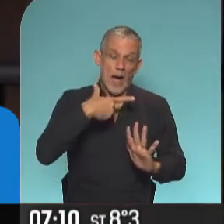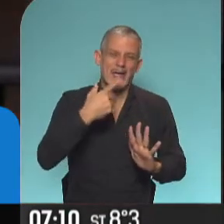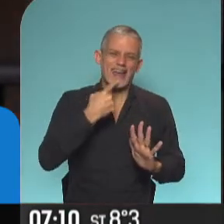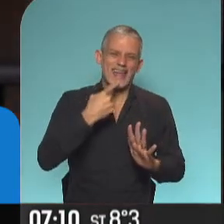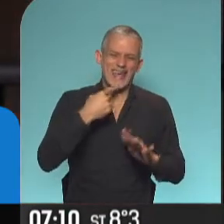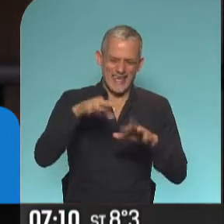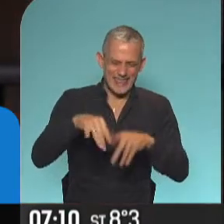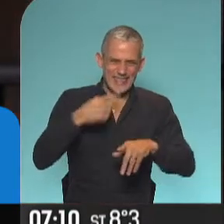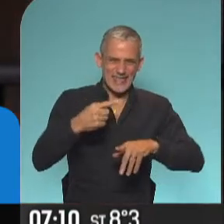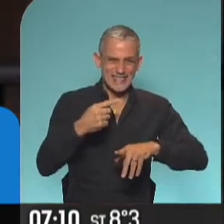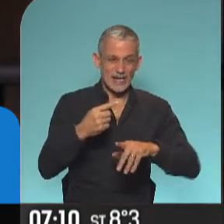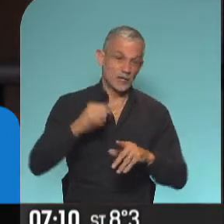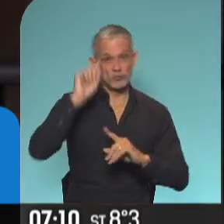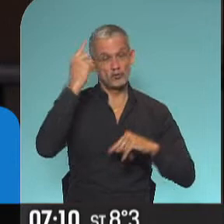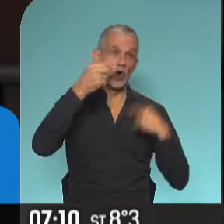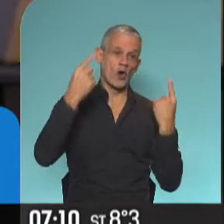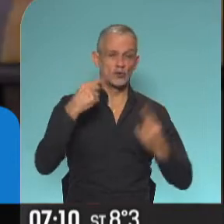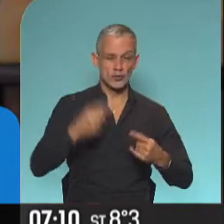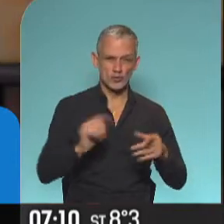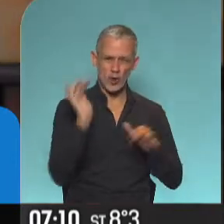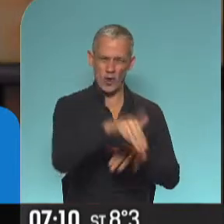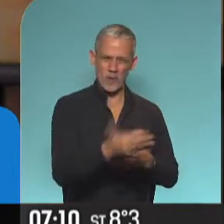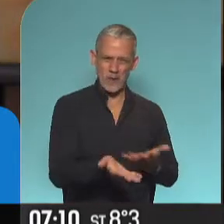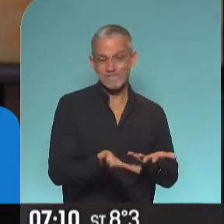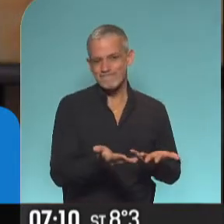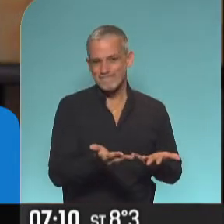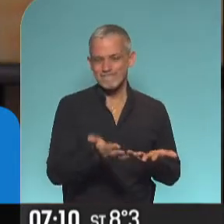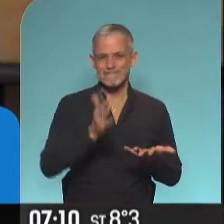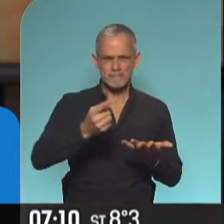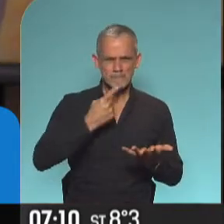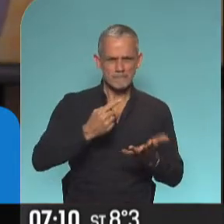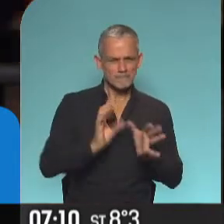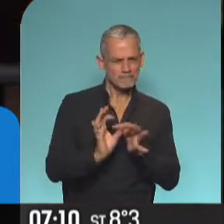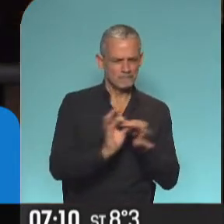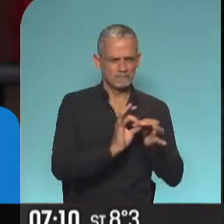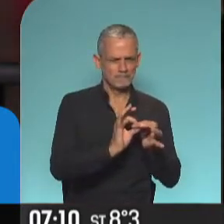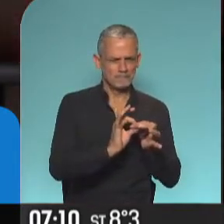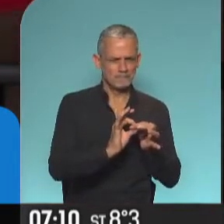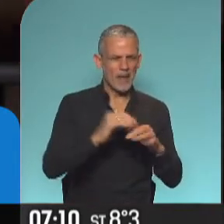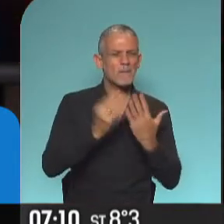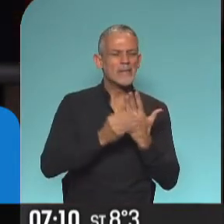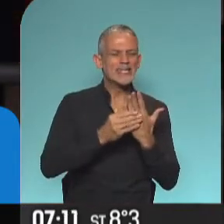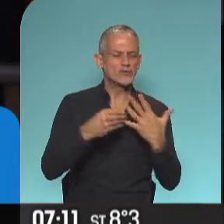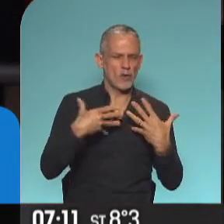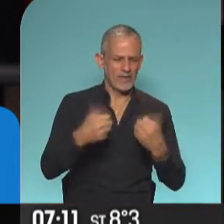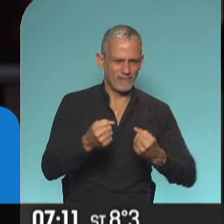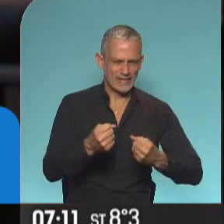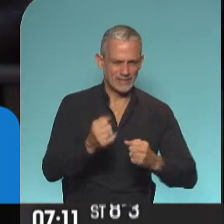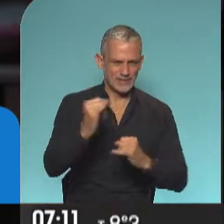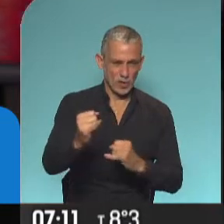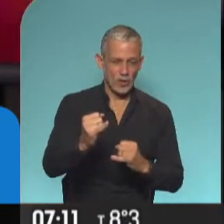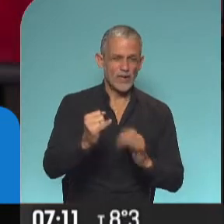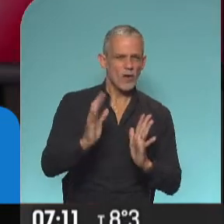de autoconvocados, es más, hace una línea, un recorrido, que se lo marca Agustín Rossi, el ministro de Defensa, hace un recorrido